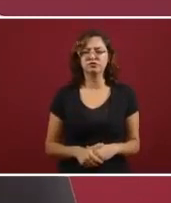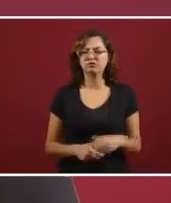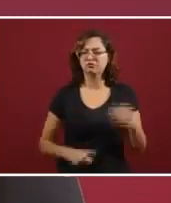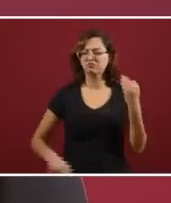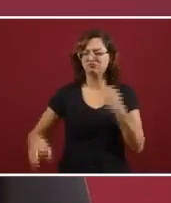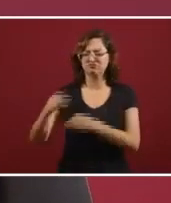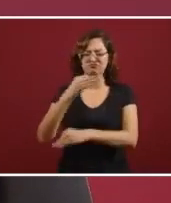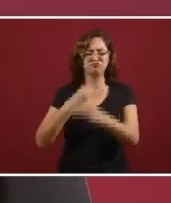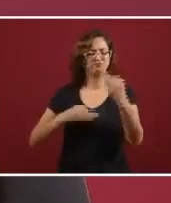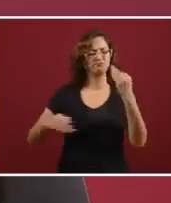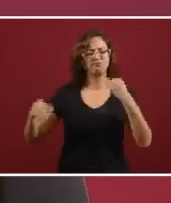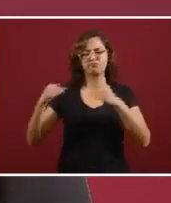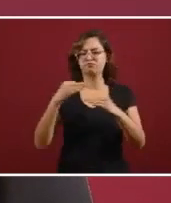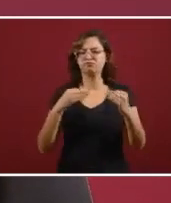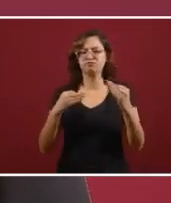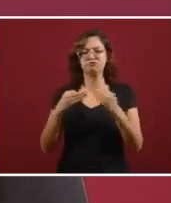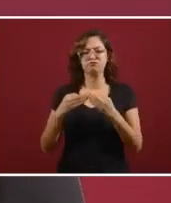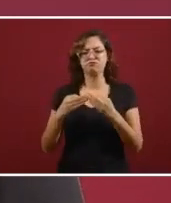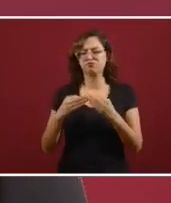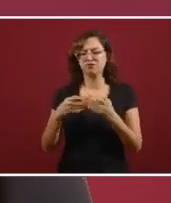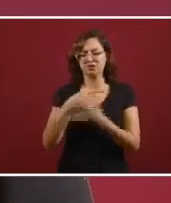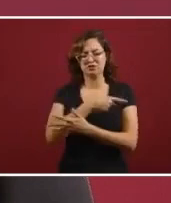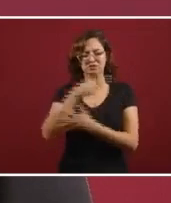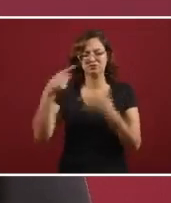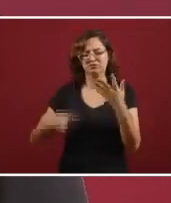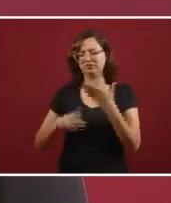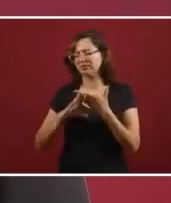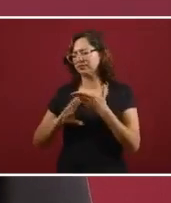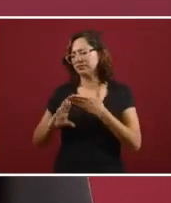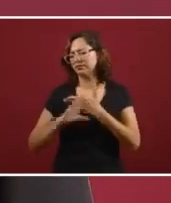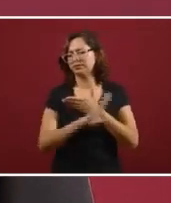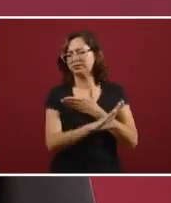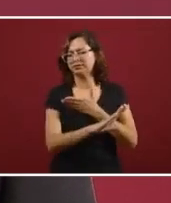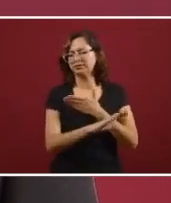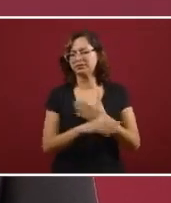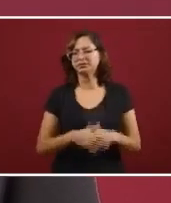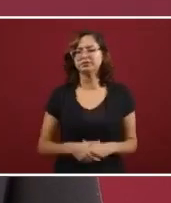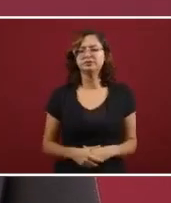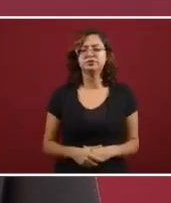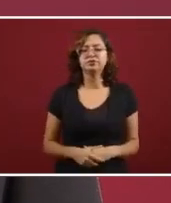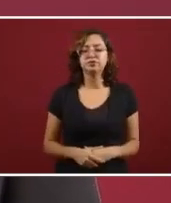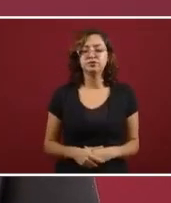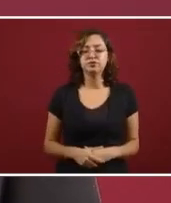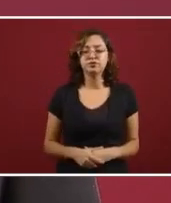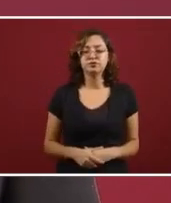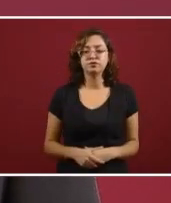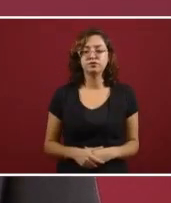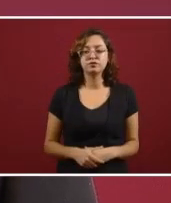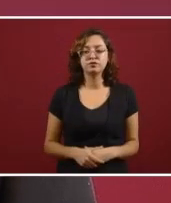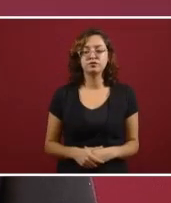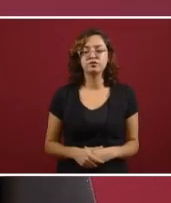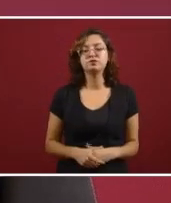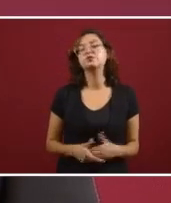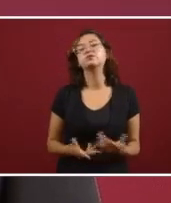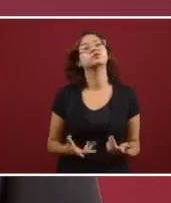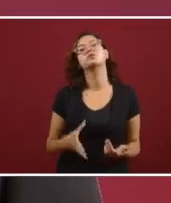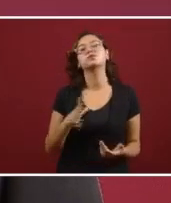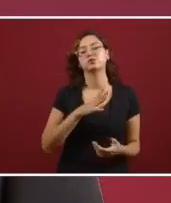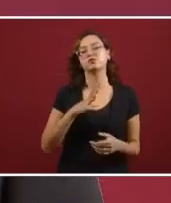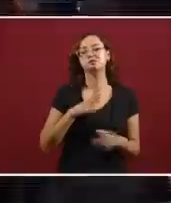todo esto que no queremos que suceda. Tenemos muchas cosas a favor, elementos